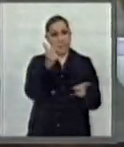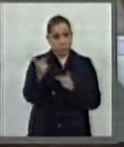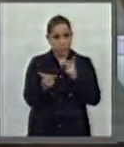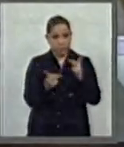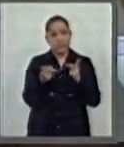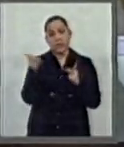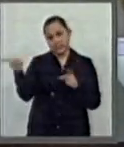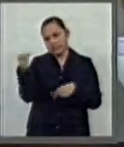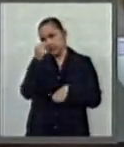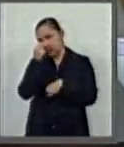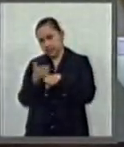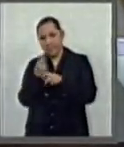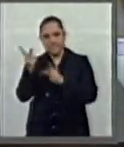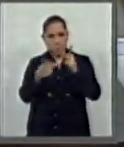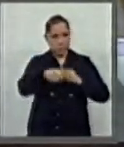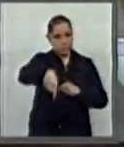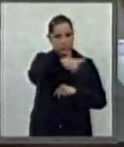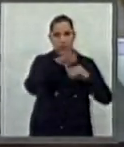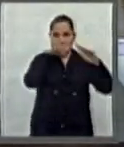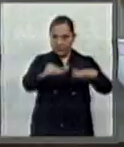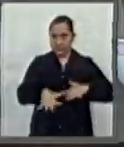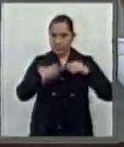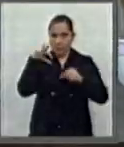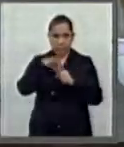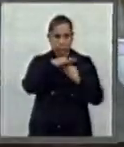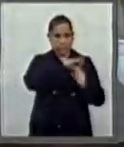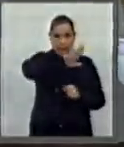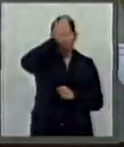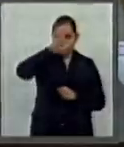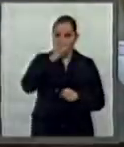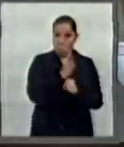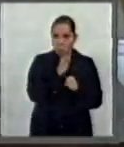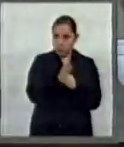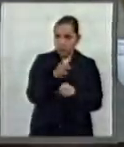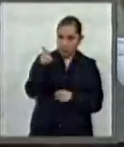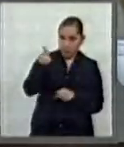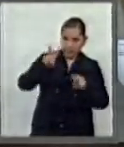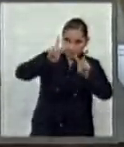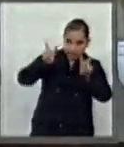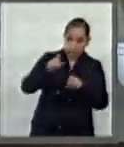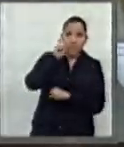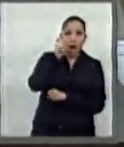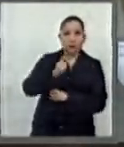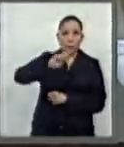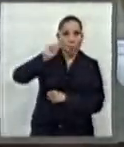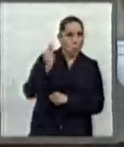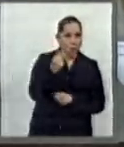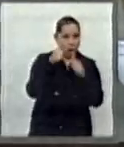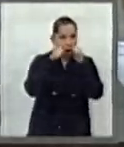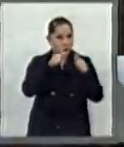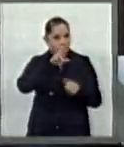a la Asamblea en votación económica si se considera de urgente resolución.